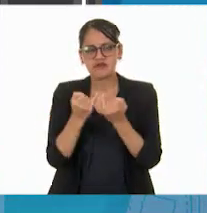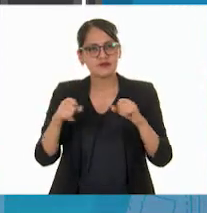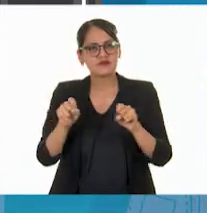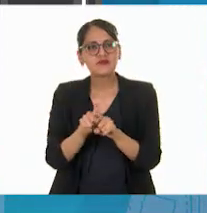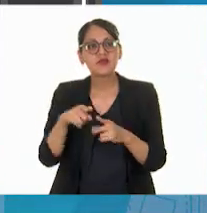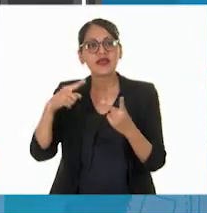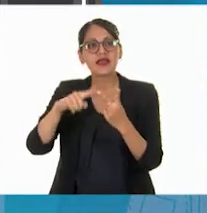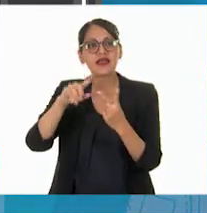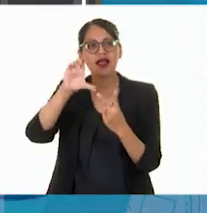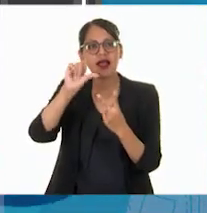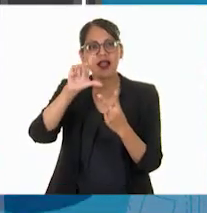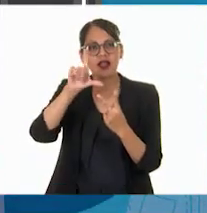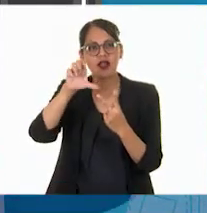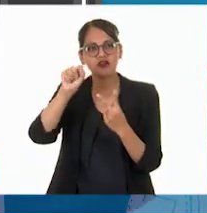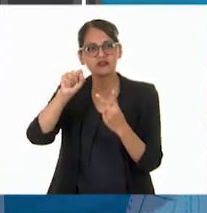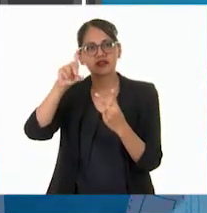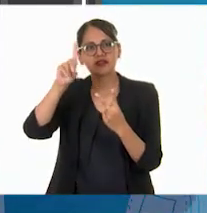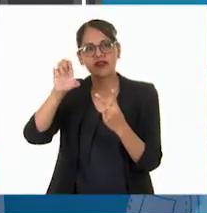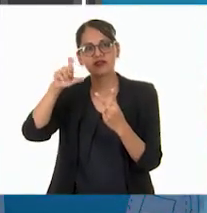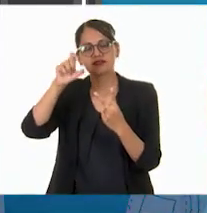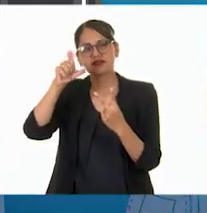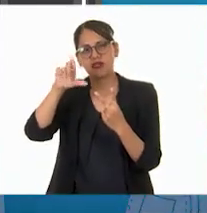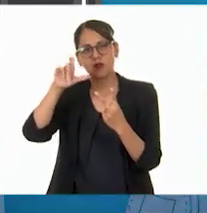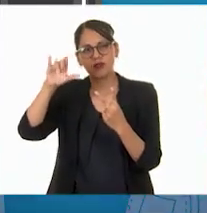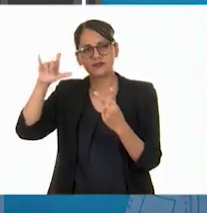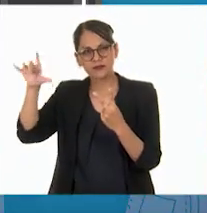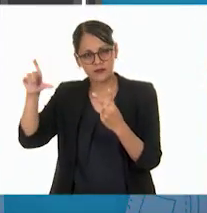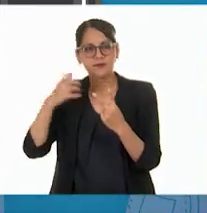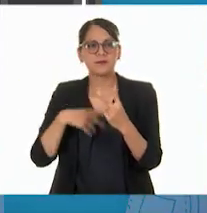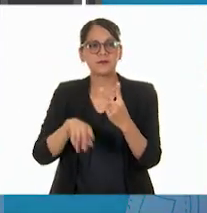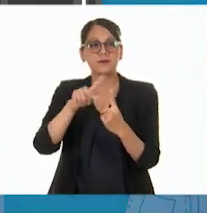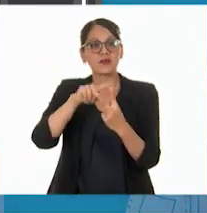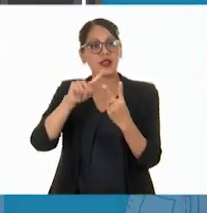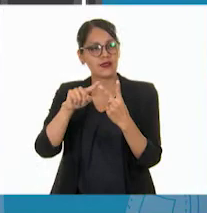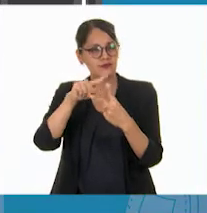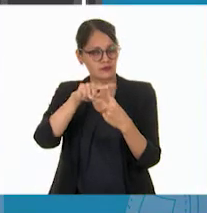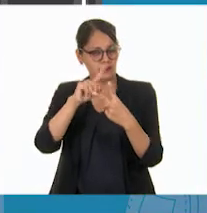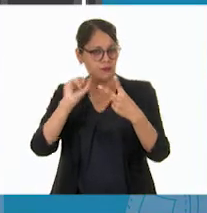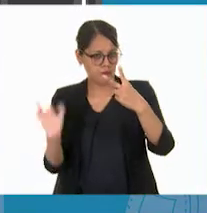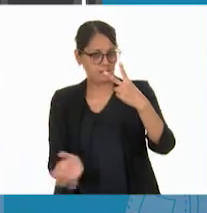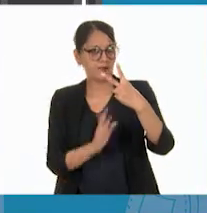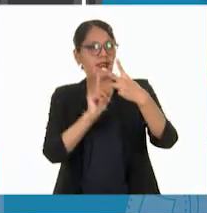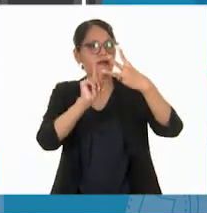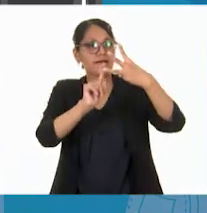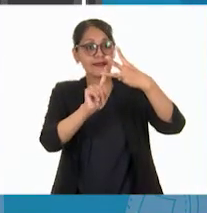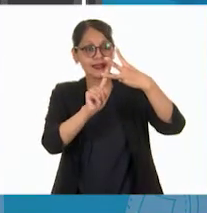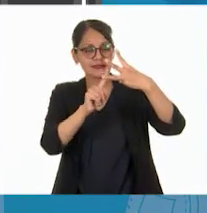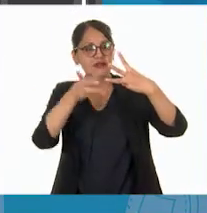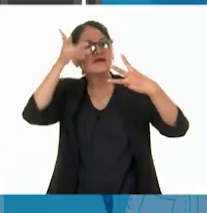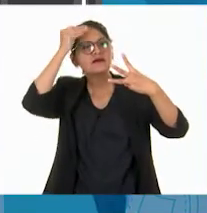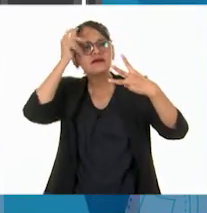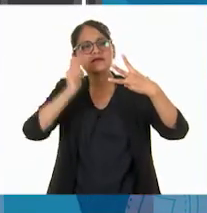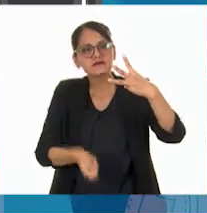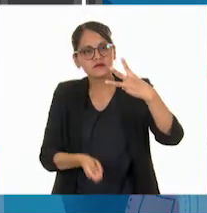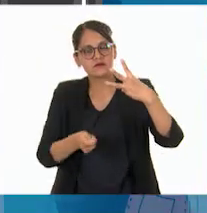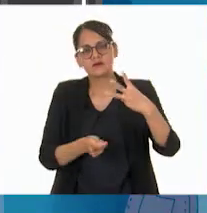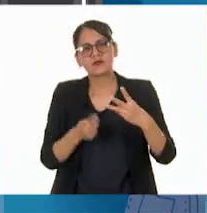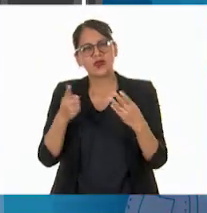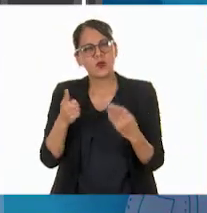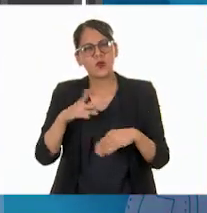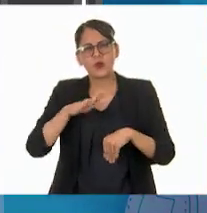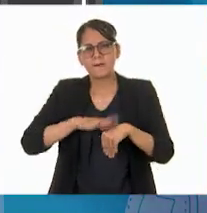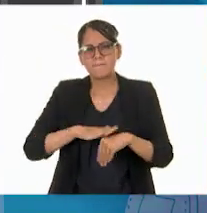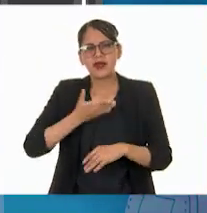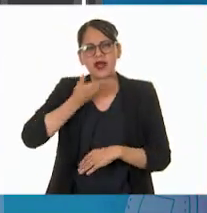don Carlos de Sigüenza y Góngora. Ya por último, y lo tercero que conviene que conozcas, es que de las más